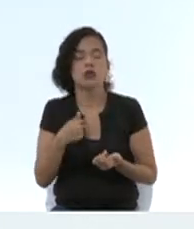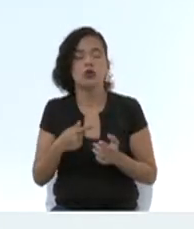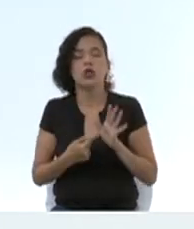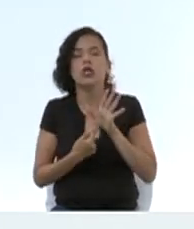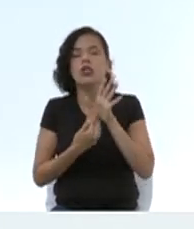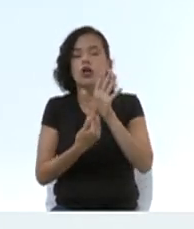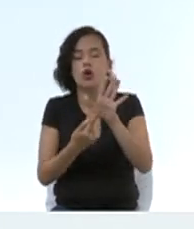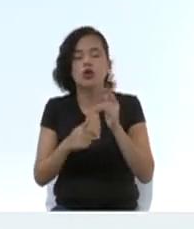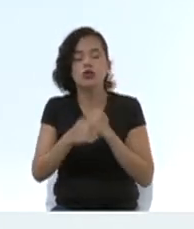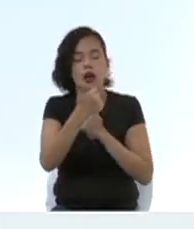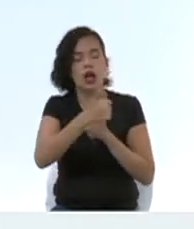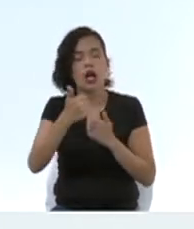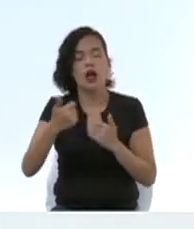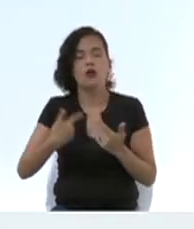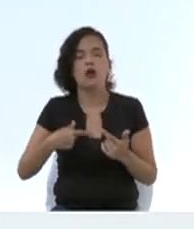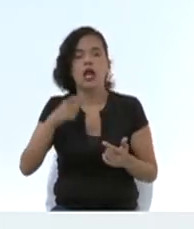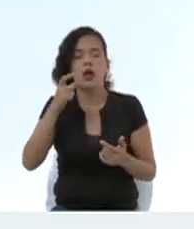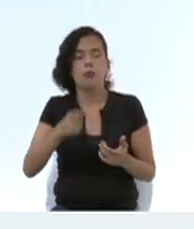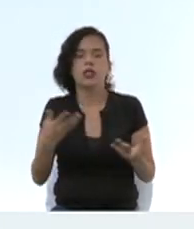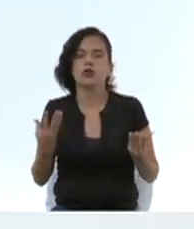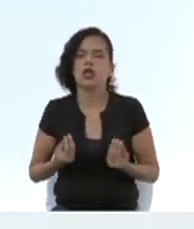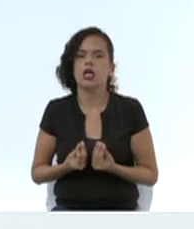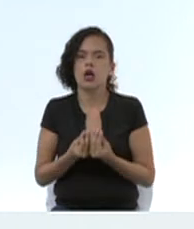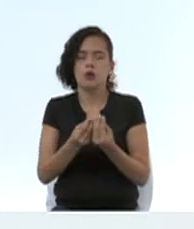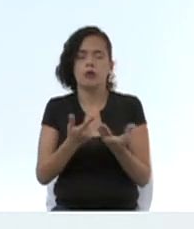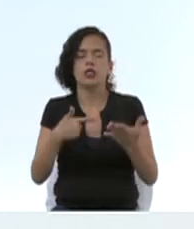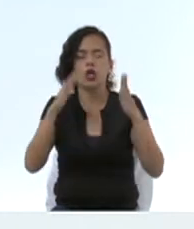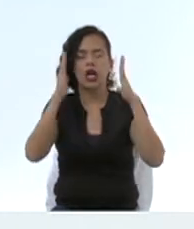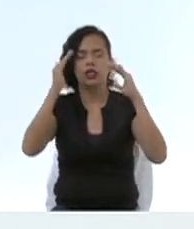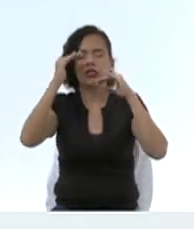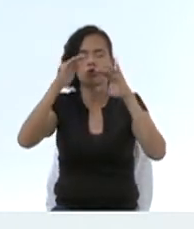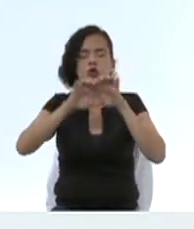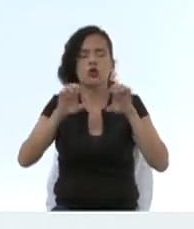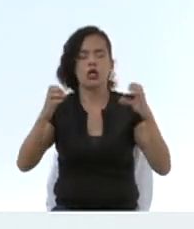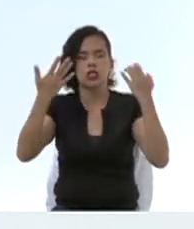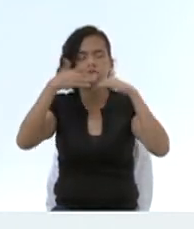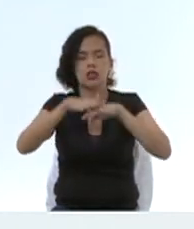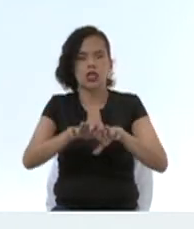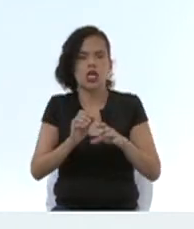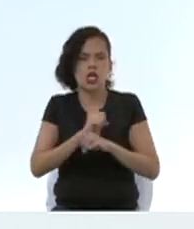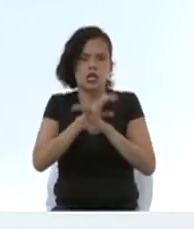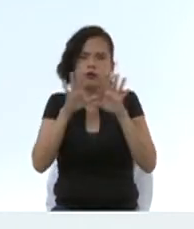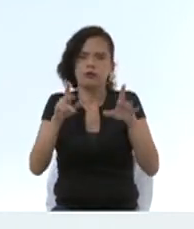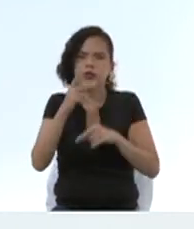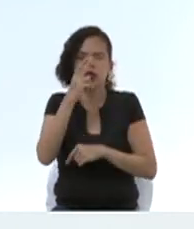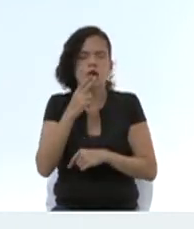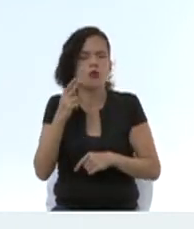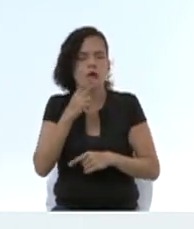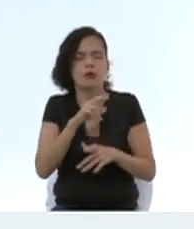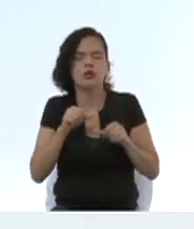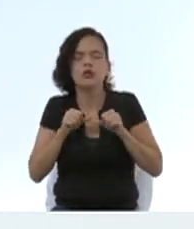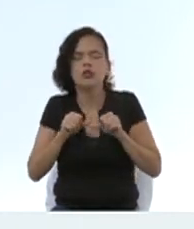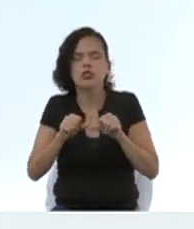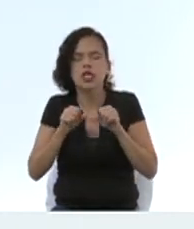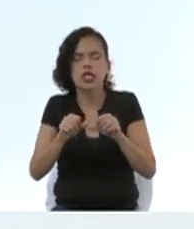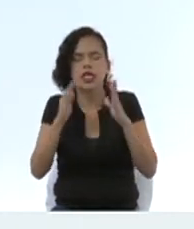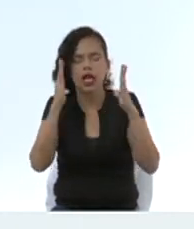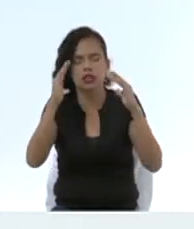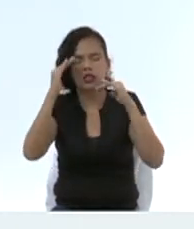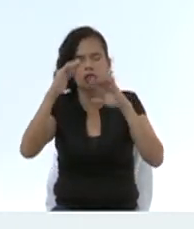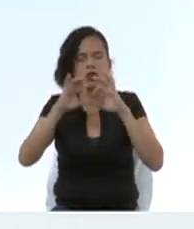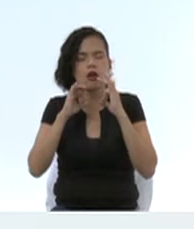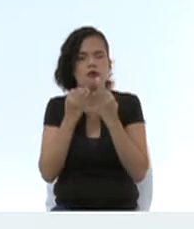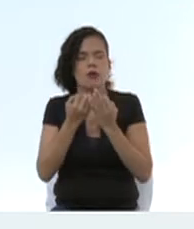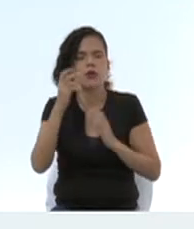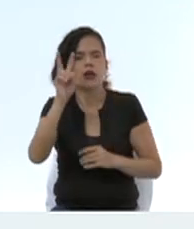reconocer a cada una de las personas que acompañó la atención educativa integral y que por supuesto es el compromiso de seguir atendiendo a la familia